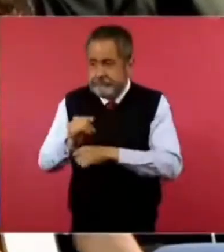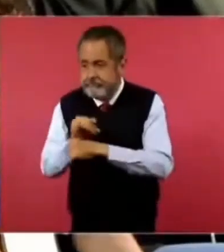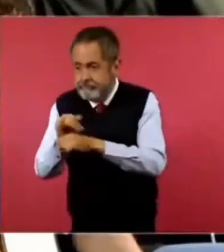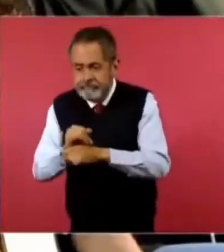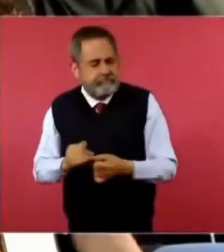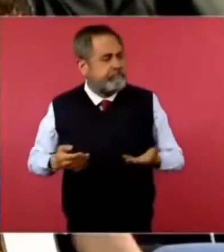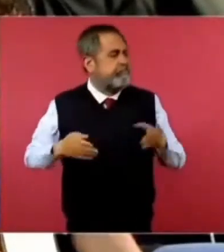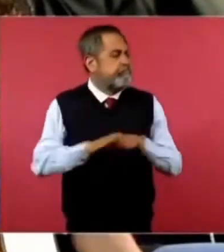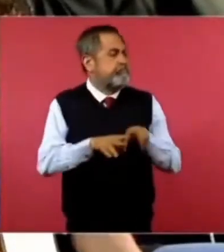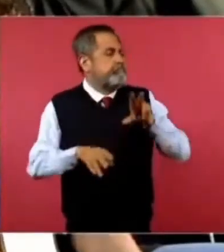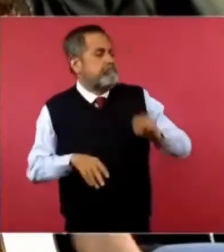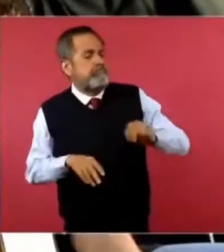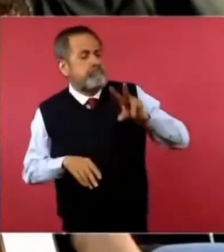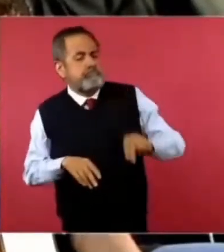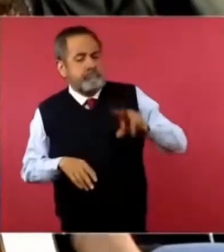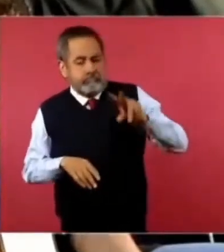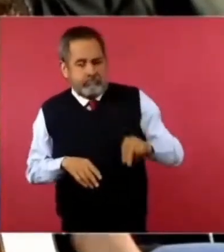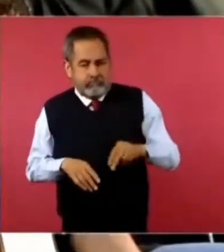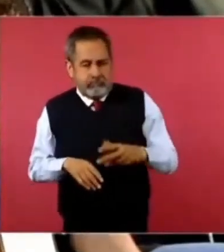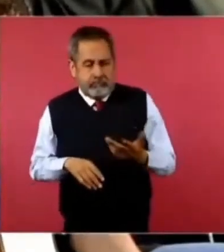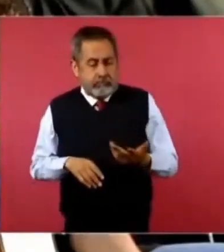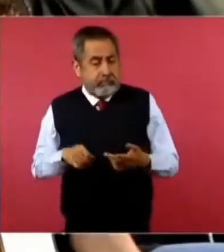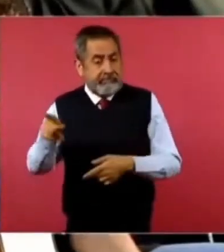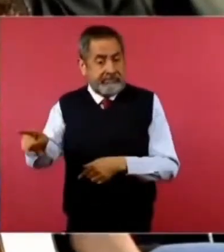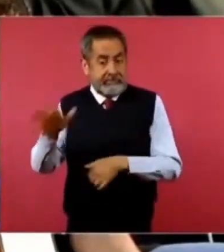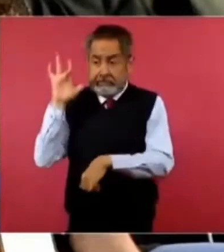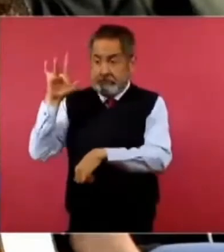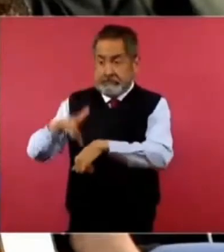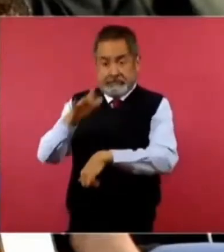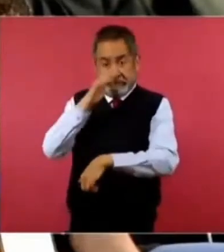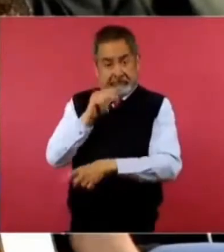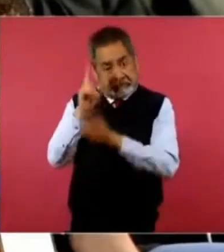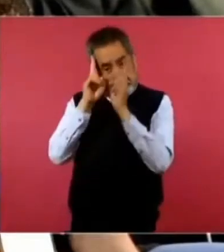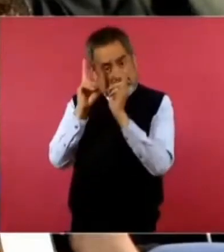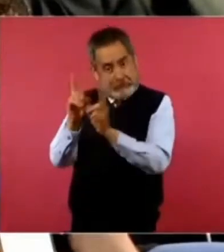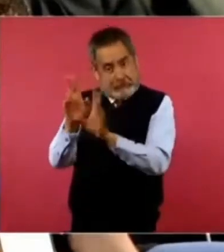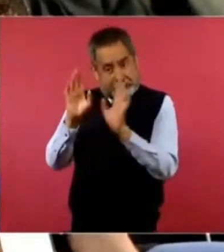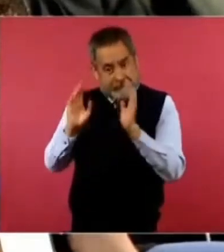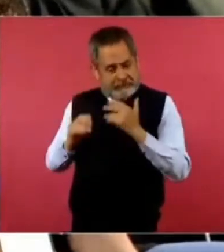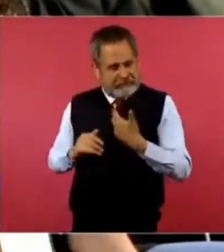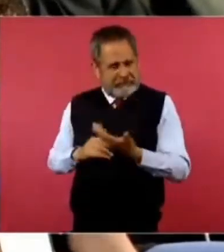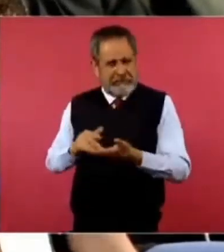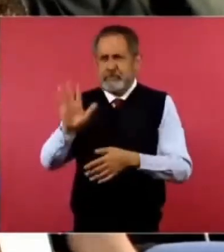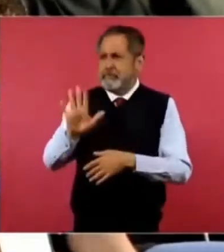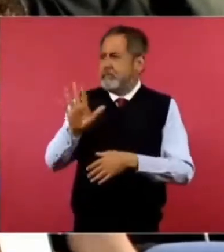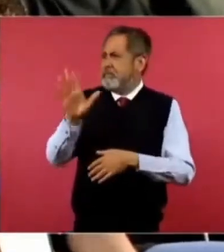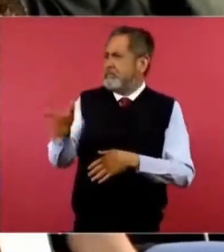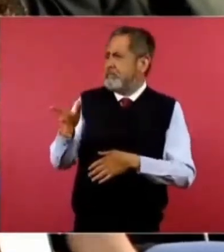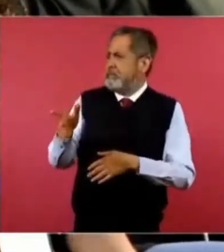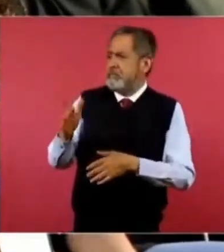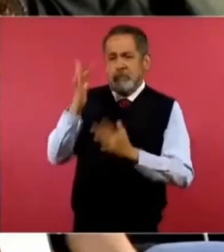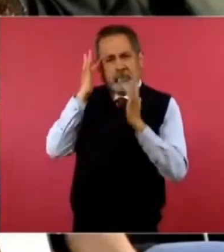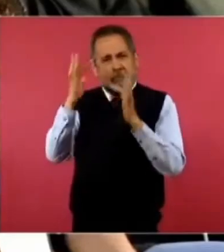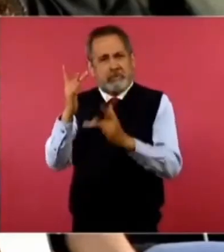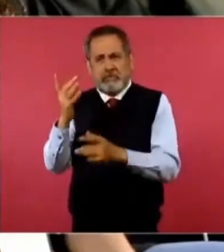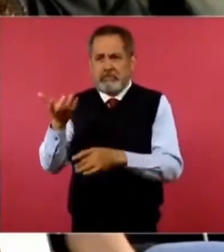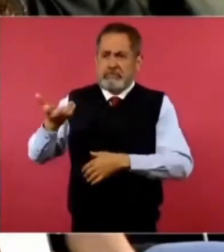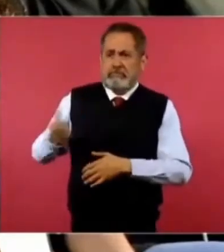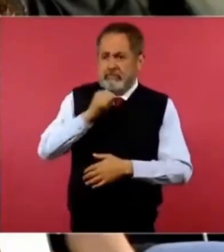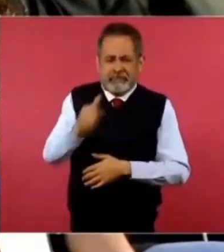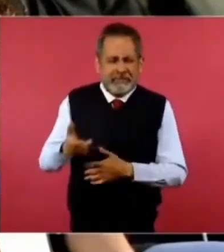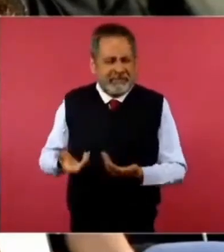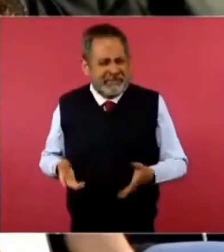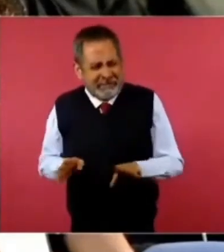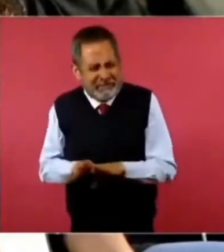general. Está intocado. Es como si hubiera hecho nada, como si no existiera él. ¿Cómo